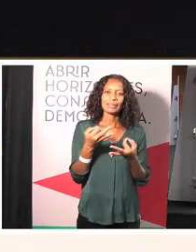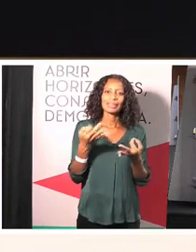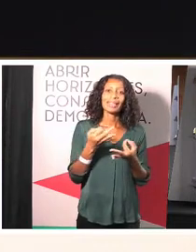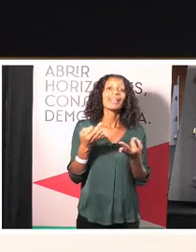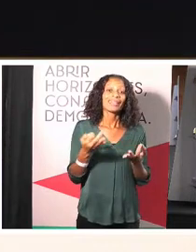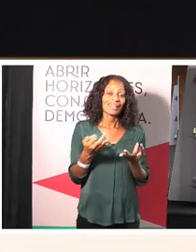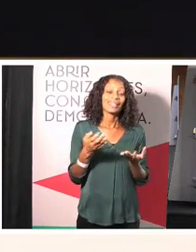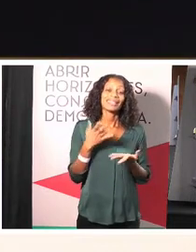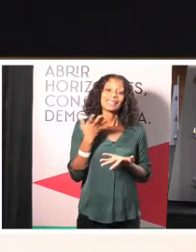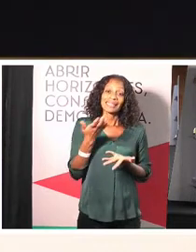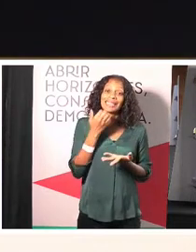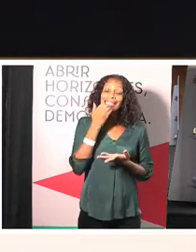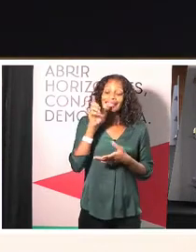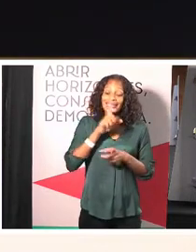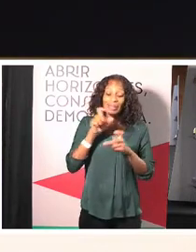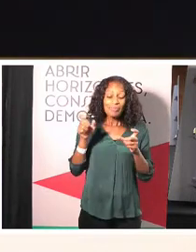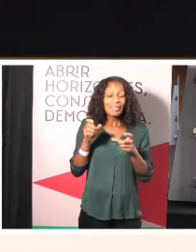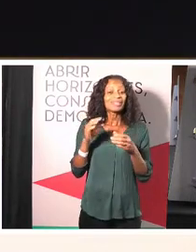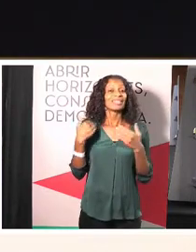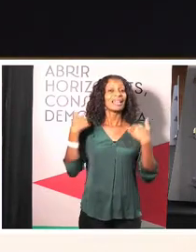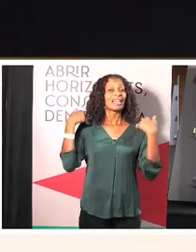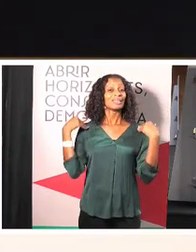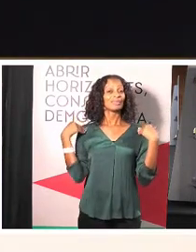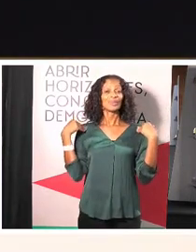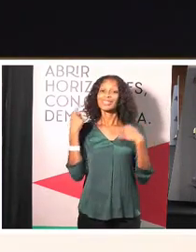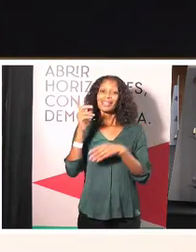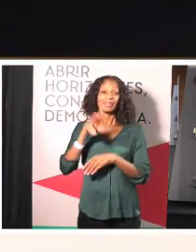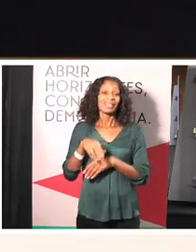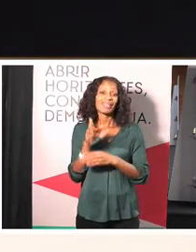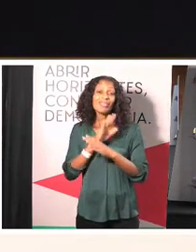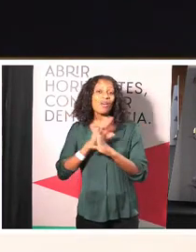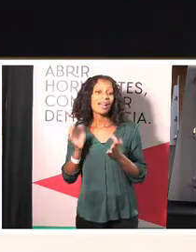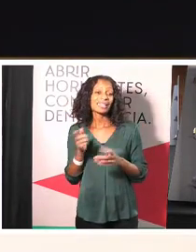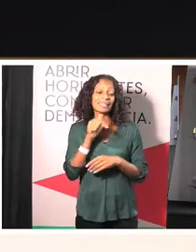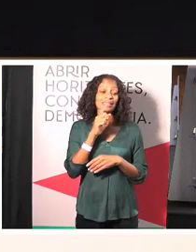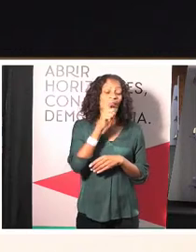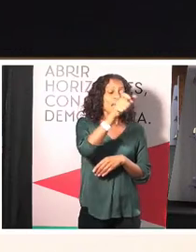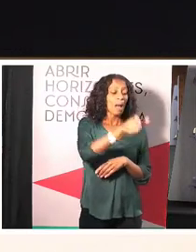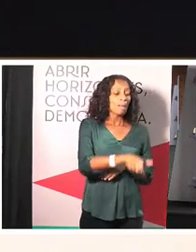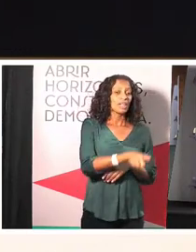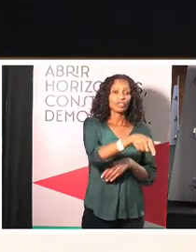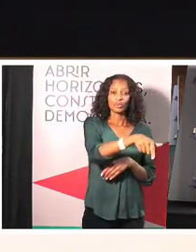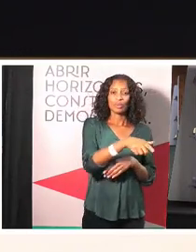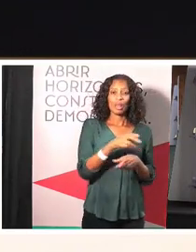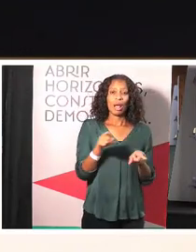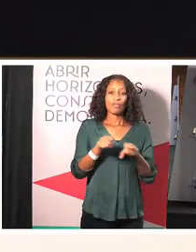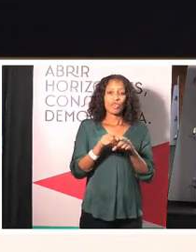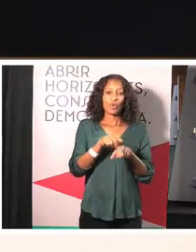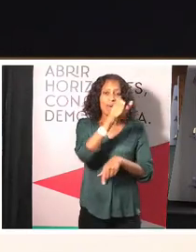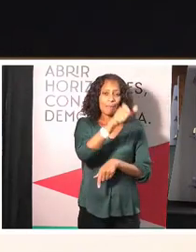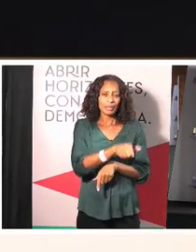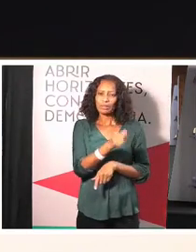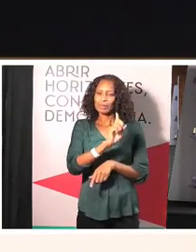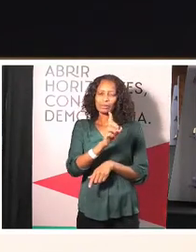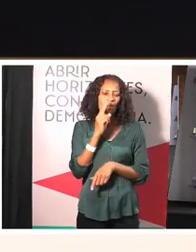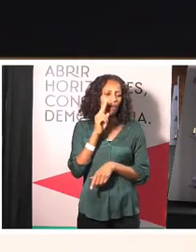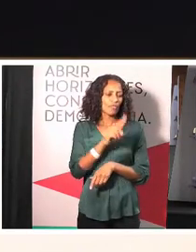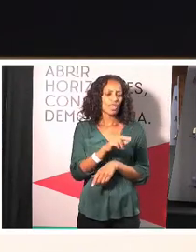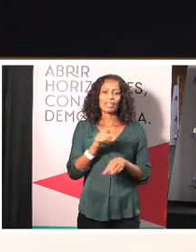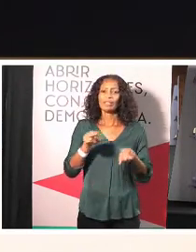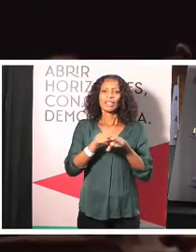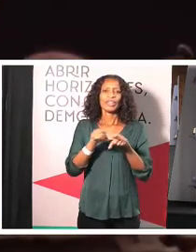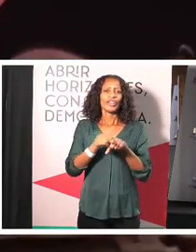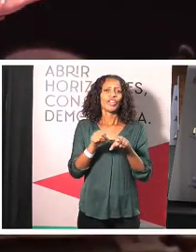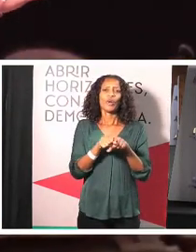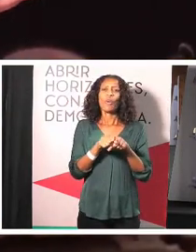no responsabilizarse no ven al otro como sujeto sino como una mera mercancía. Y esto a mí me parece muy significativo, por ejemplo, en el